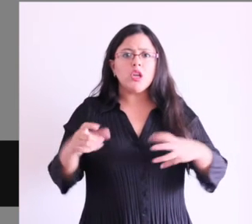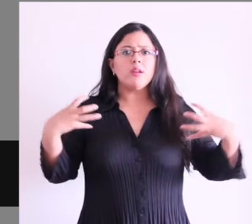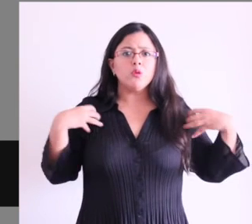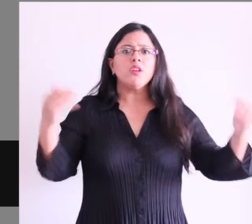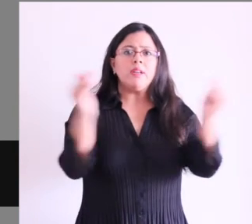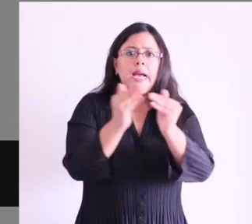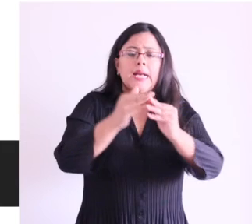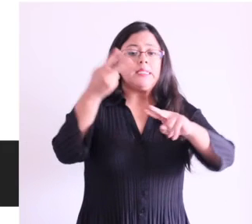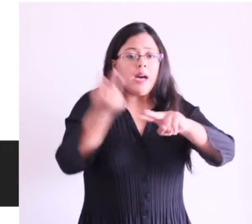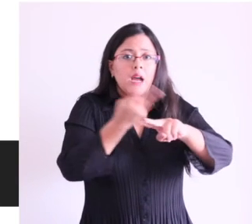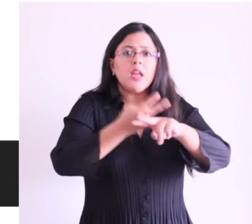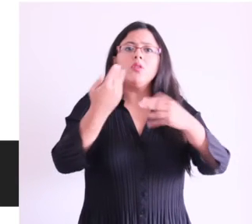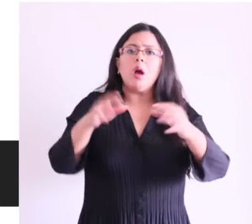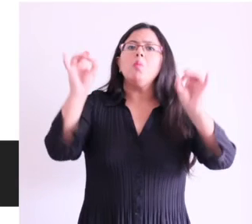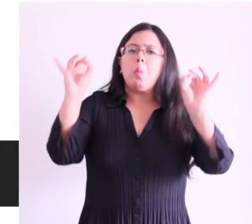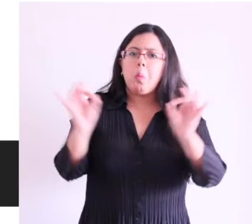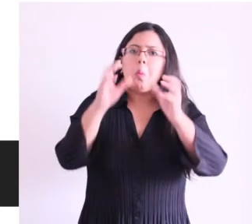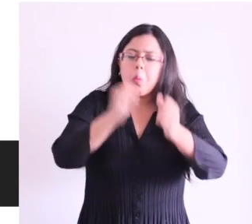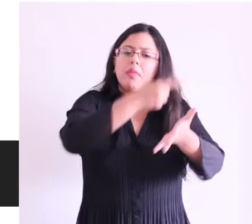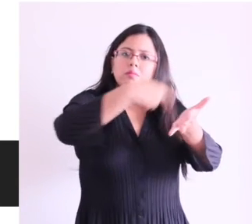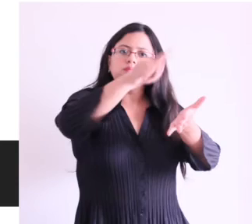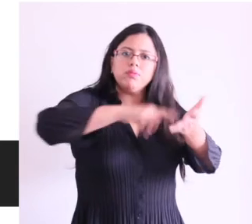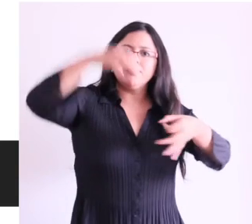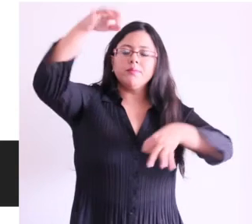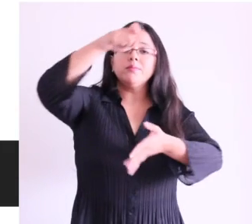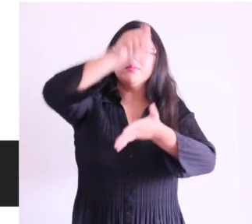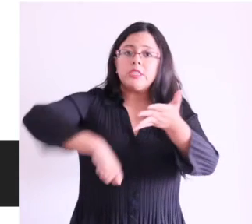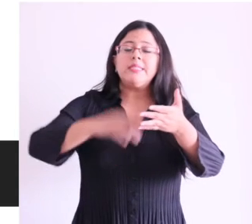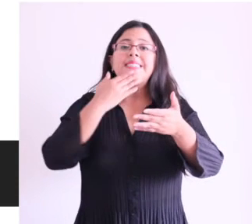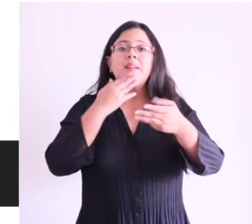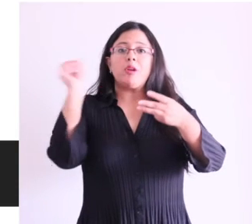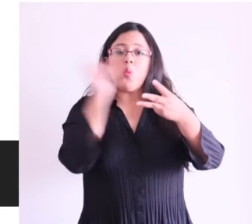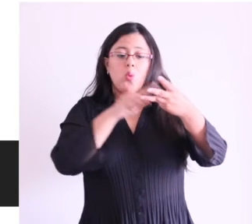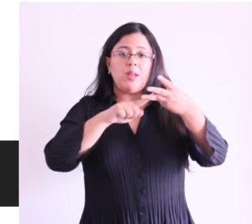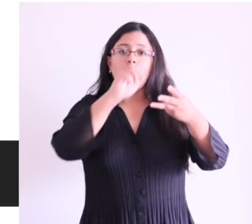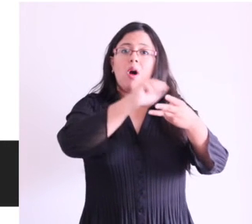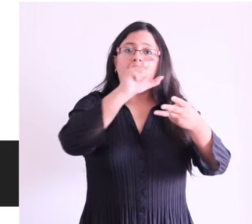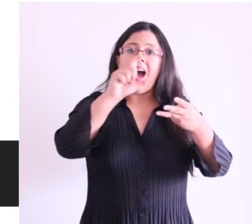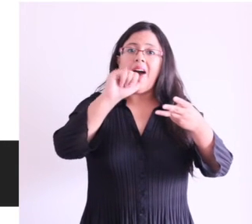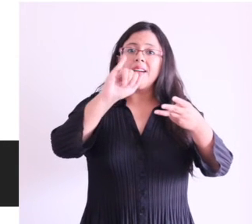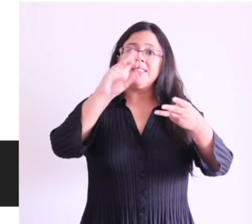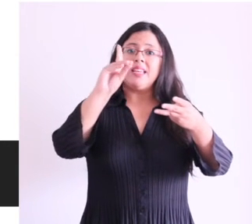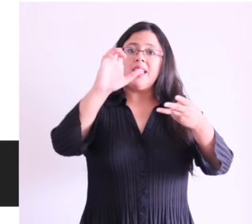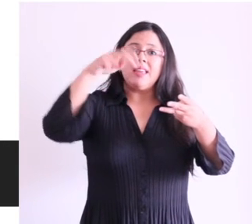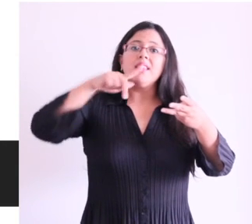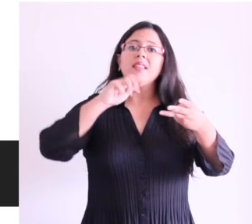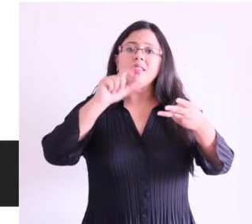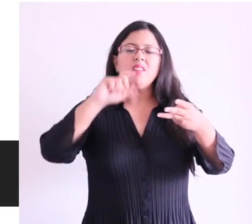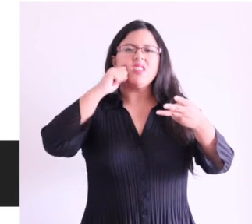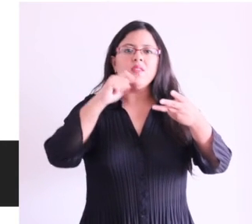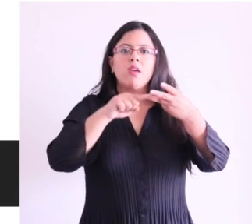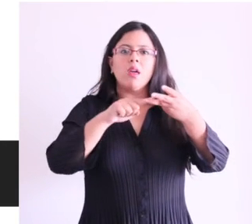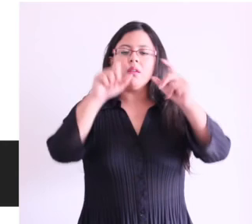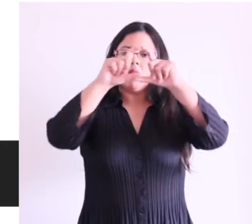de inmediato al arrendamiento. Y también podemos encontrar el elemento accidental, que se refiere básicamente